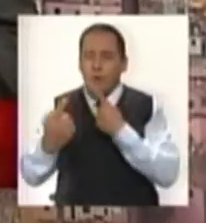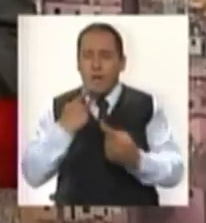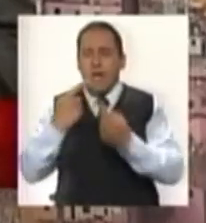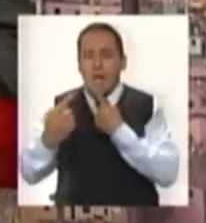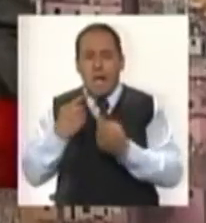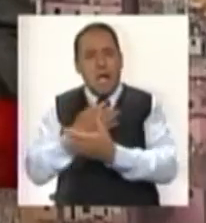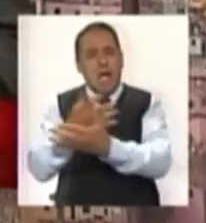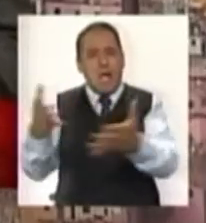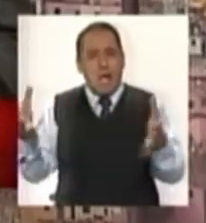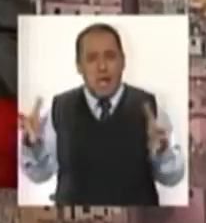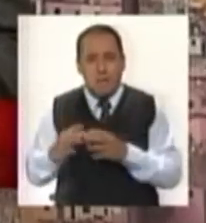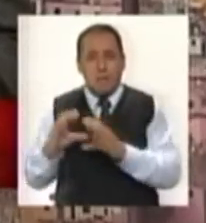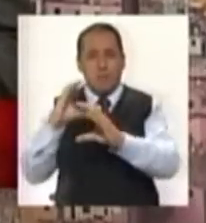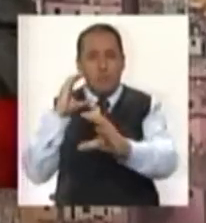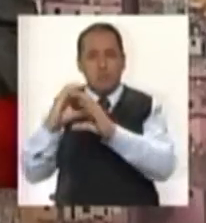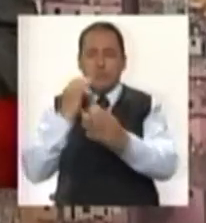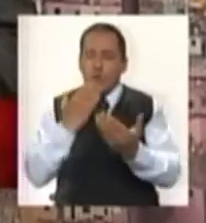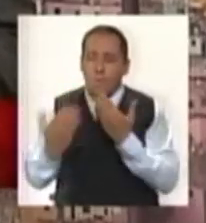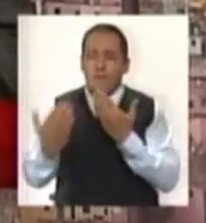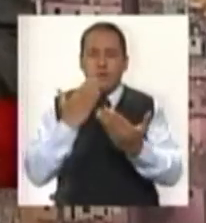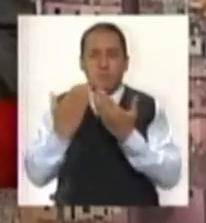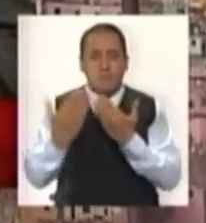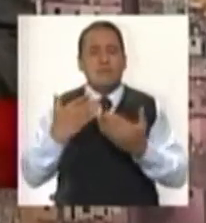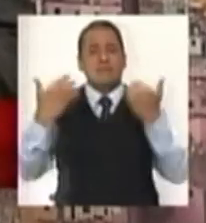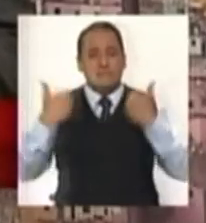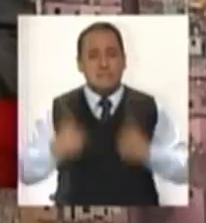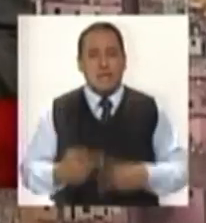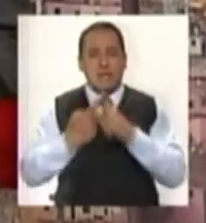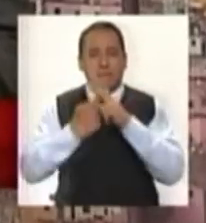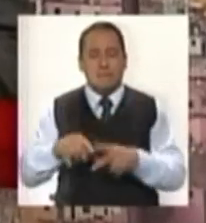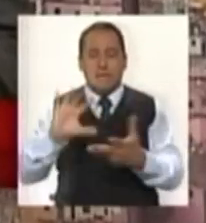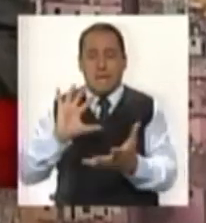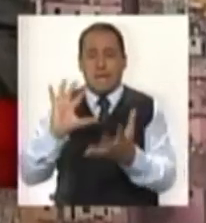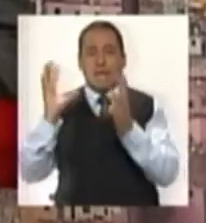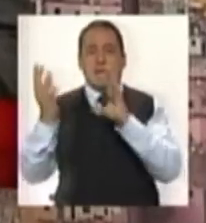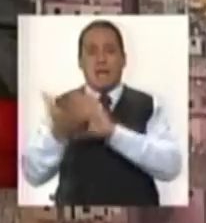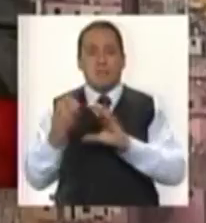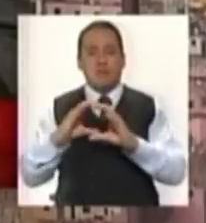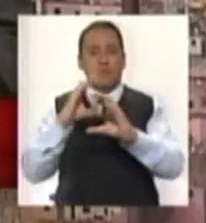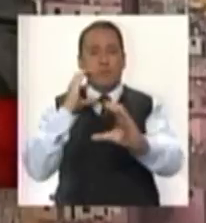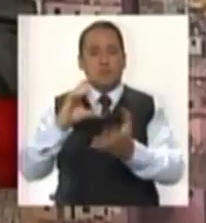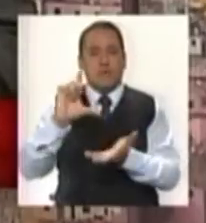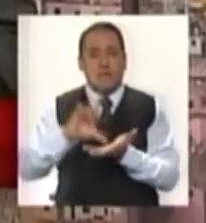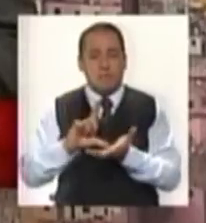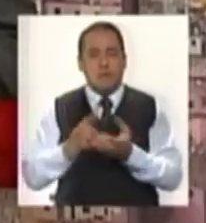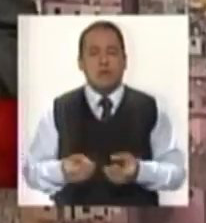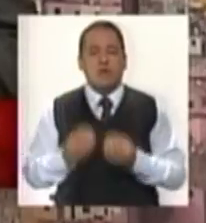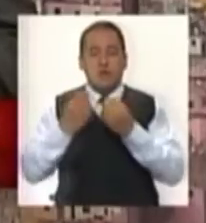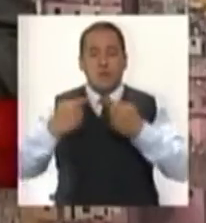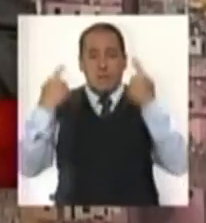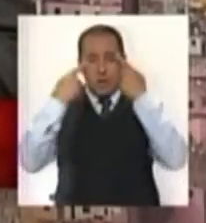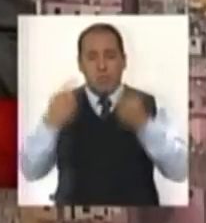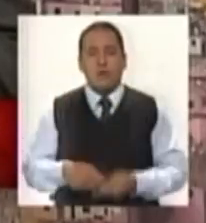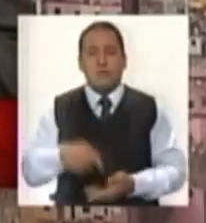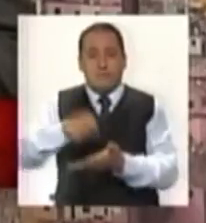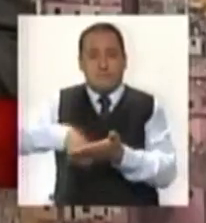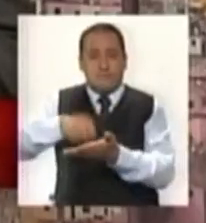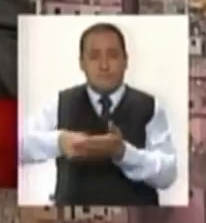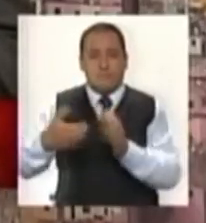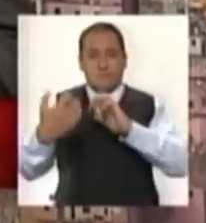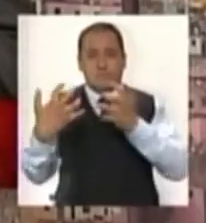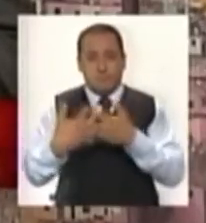con todos los transportistas, se ha podido iniciar la gran transformación del transporte de Lima, con la licitación de